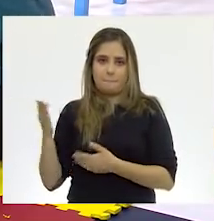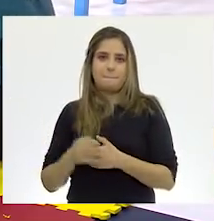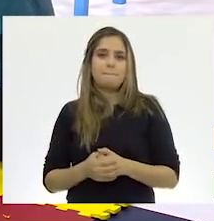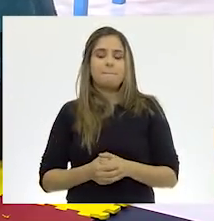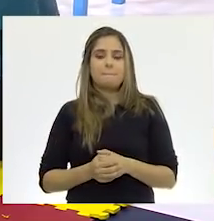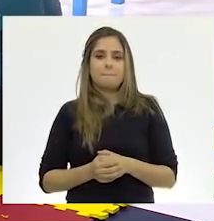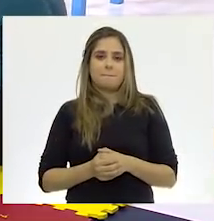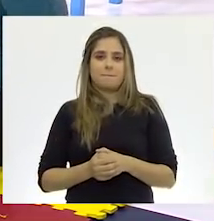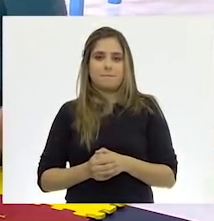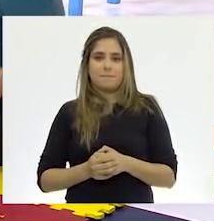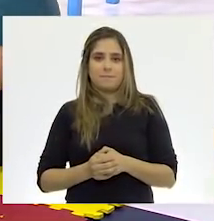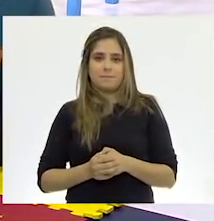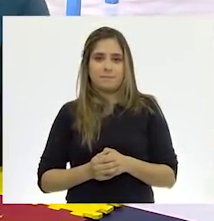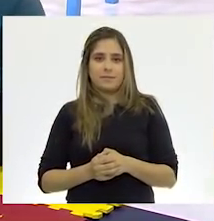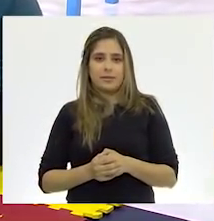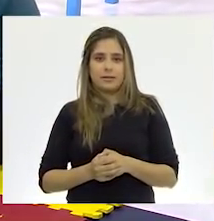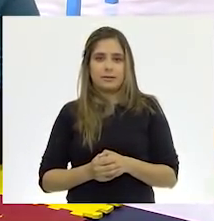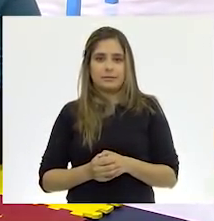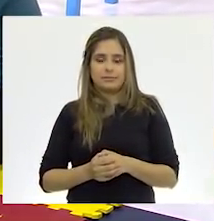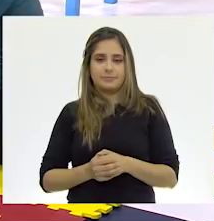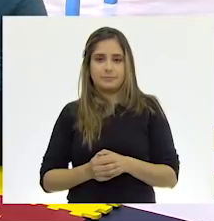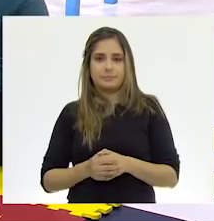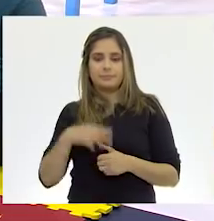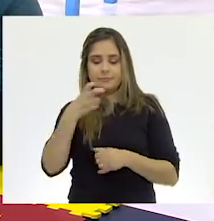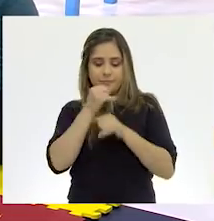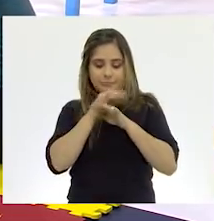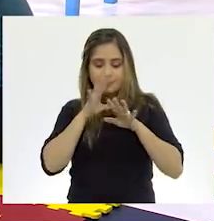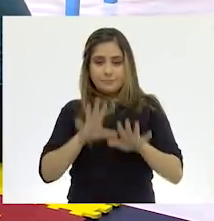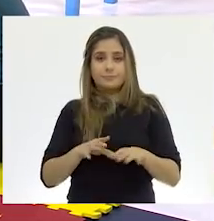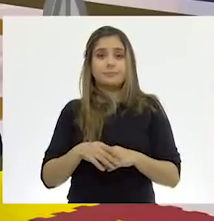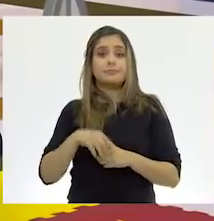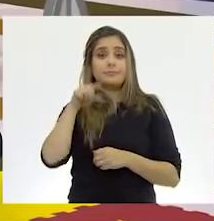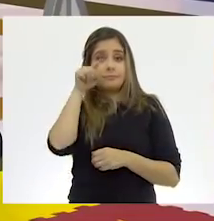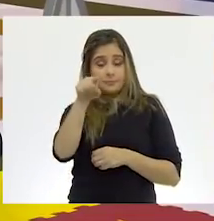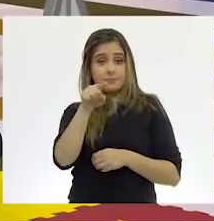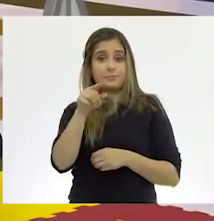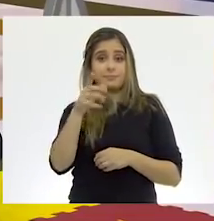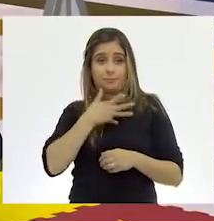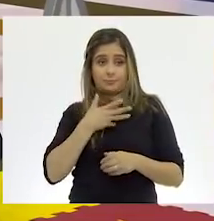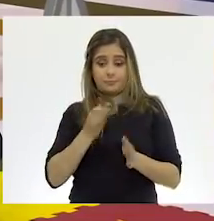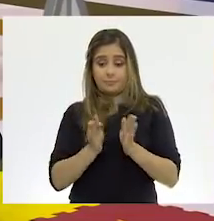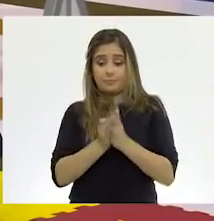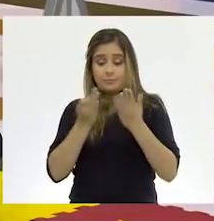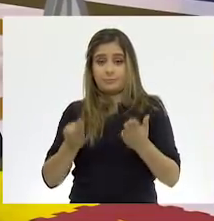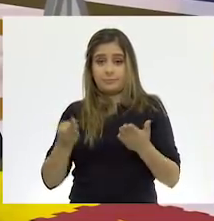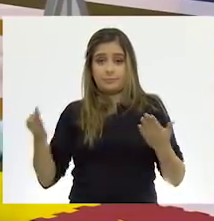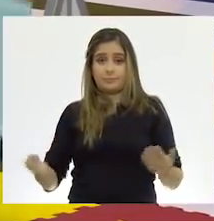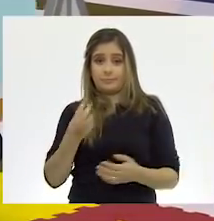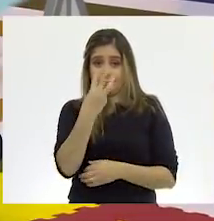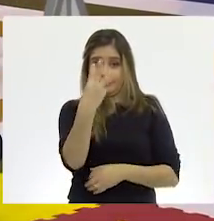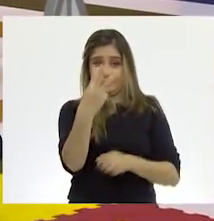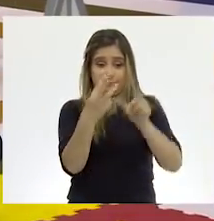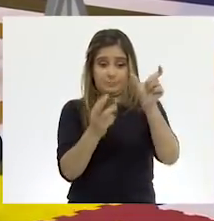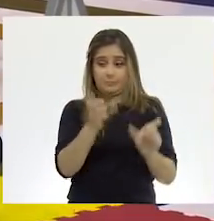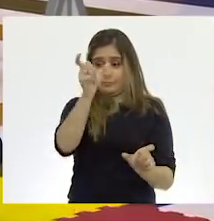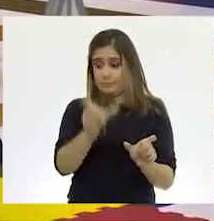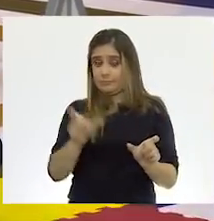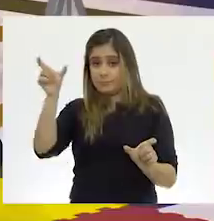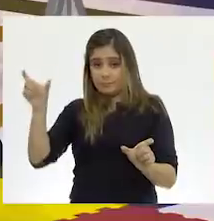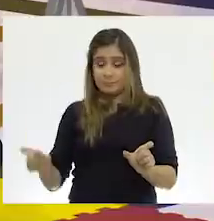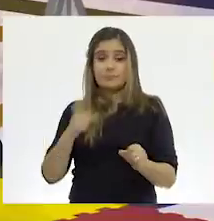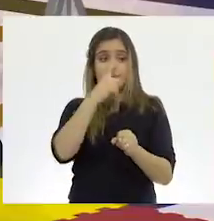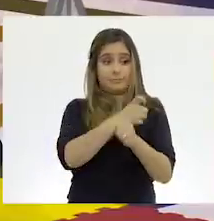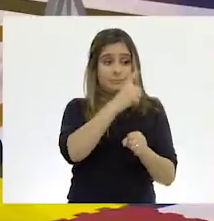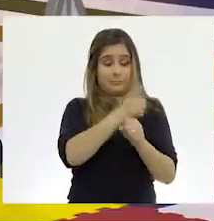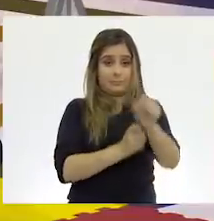sí. Aquí tenemos la información. Recuerden que si tenemos un tríptico, la primera hoja o la primera